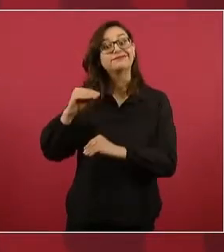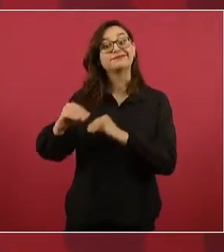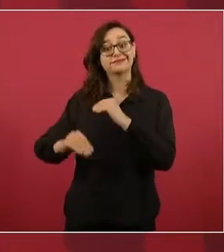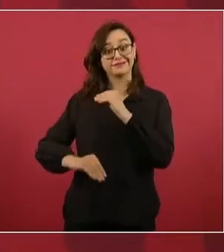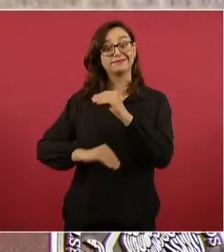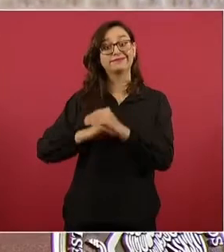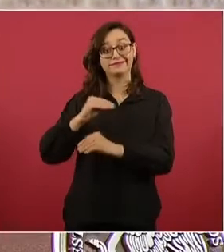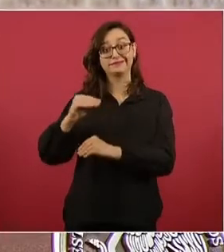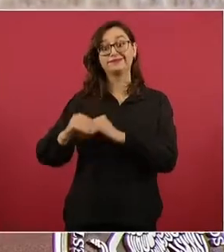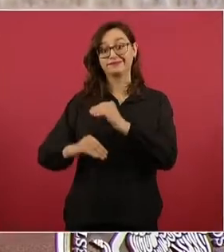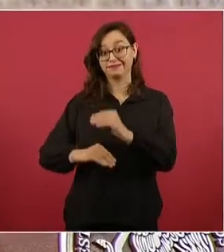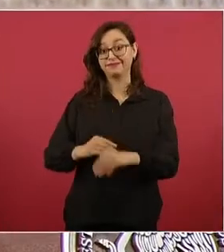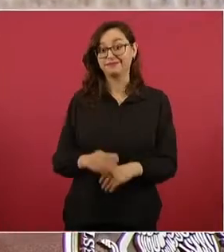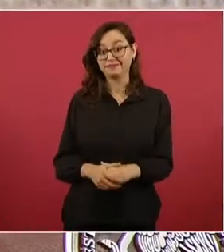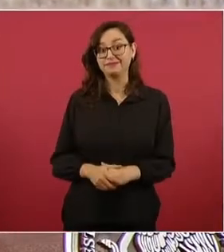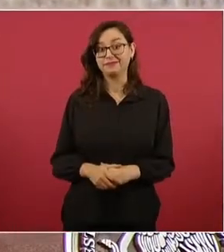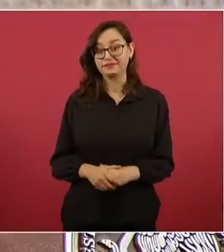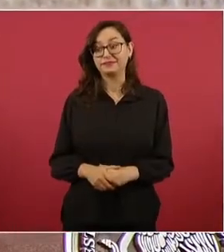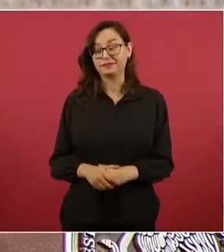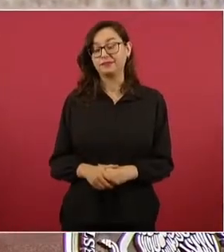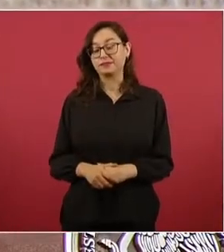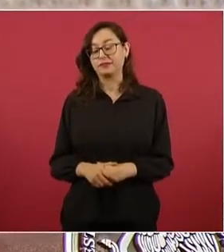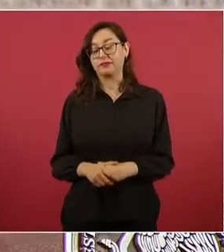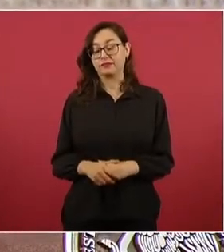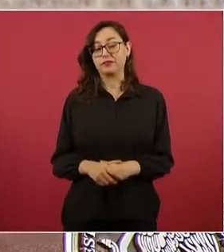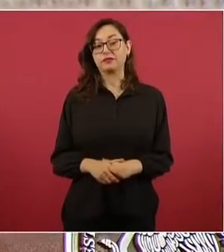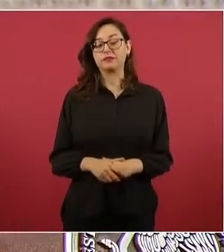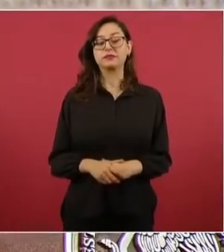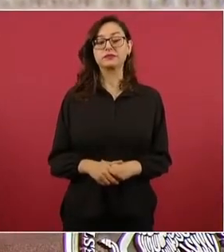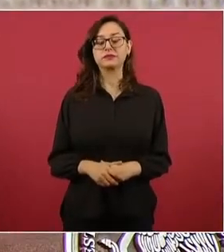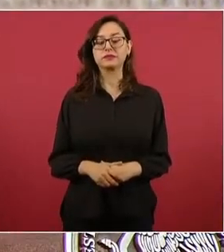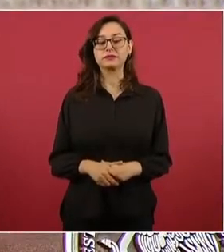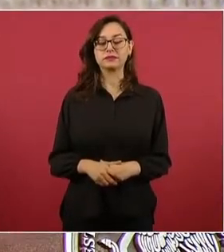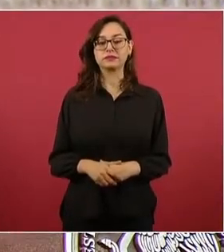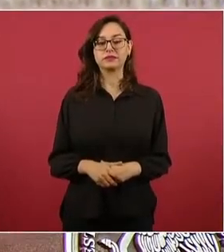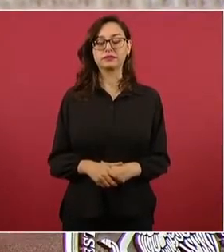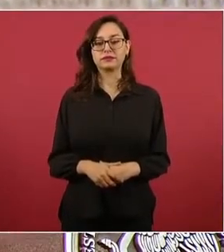un grupo amplio,